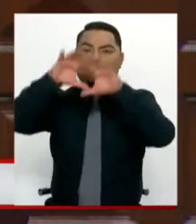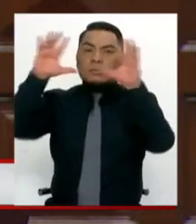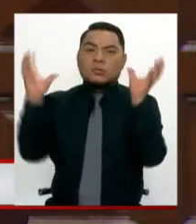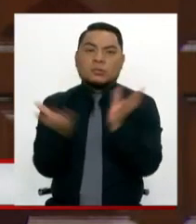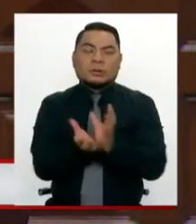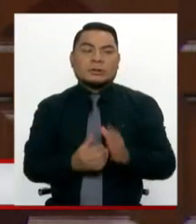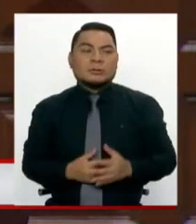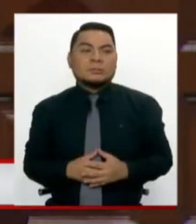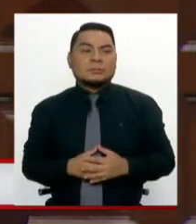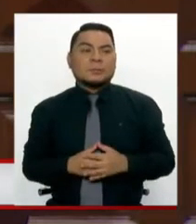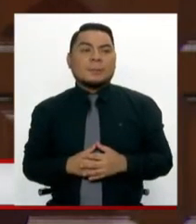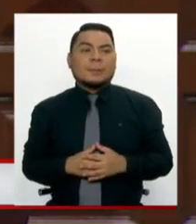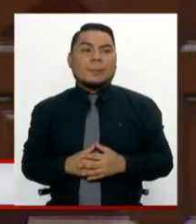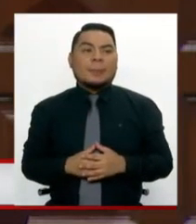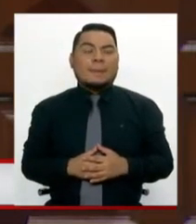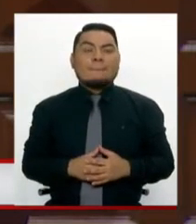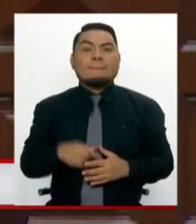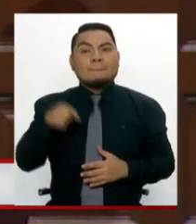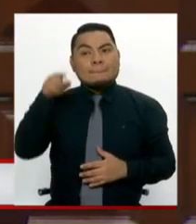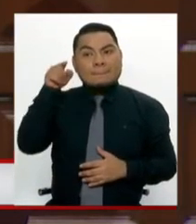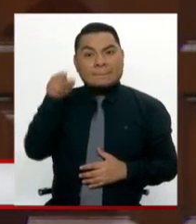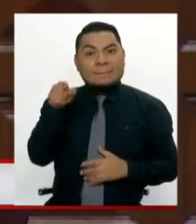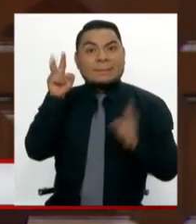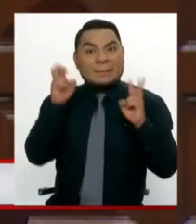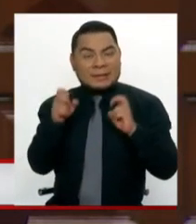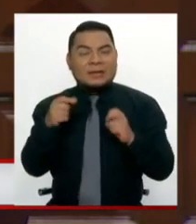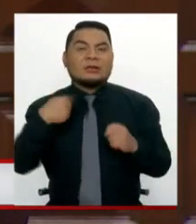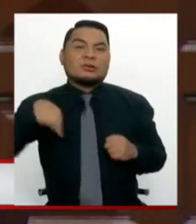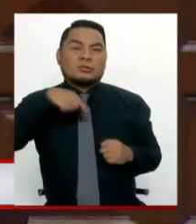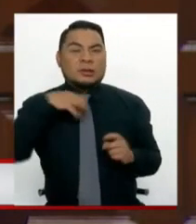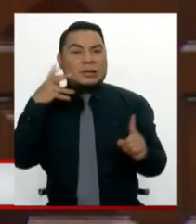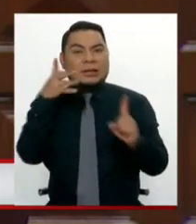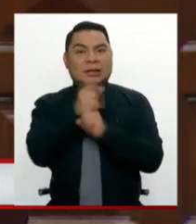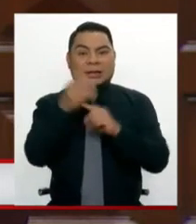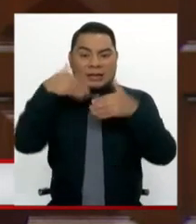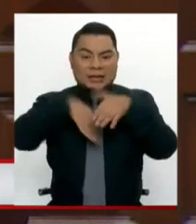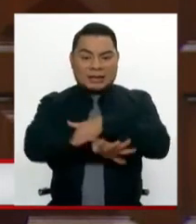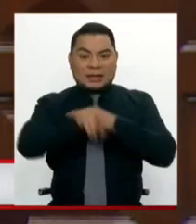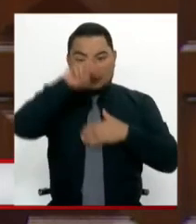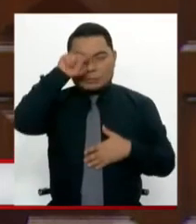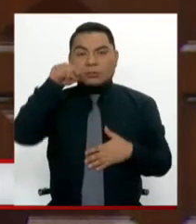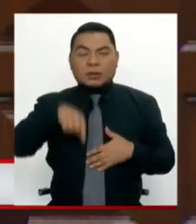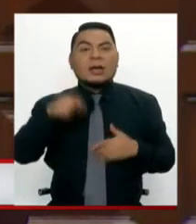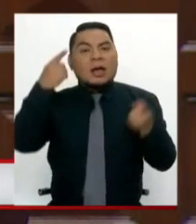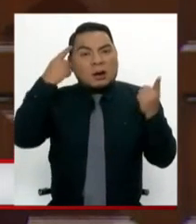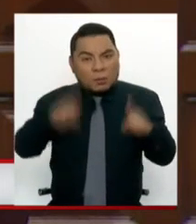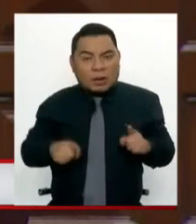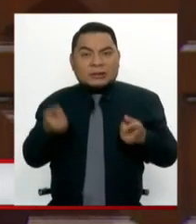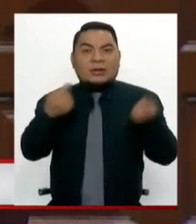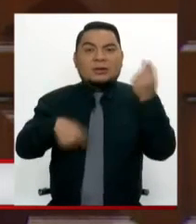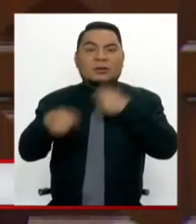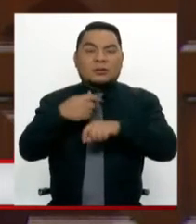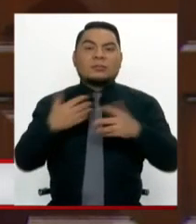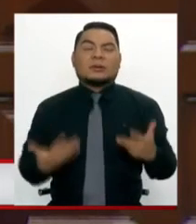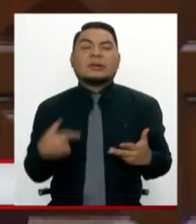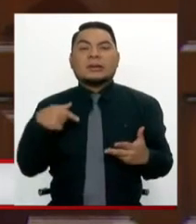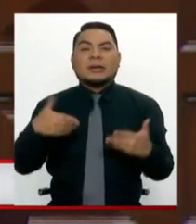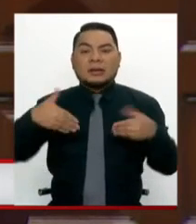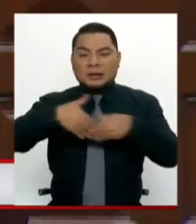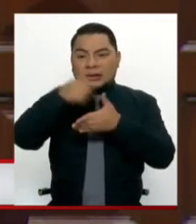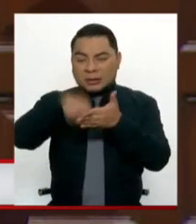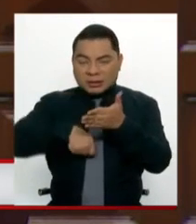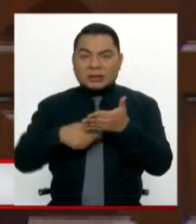mundial. En esa línea, hemos logrado el ingreso del Perú a gran acuerdo comercial en el